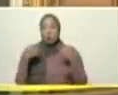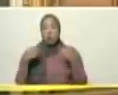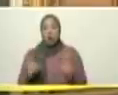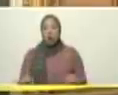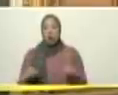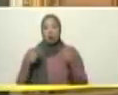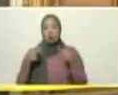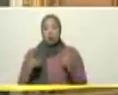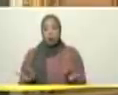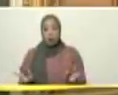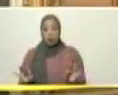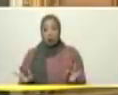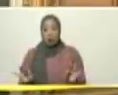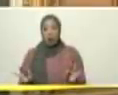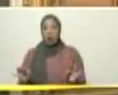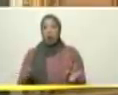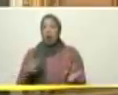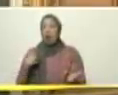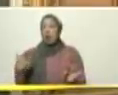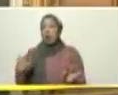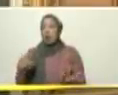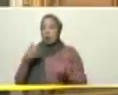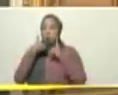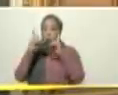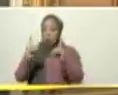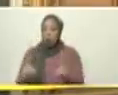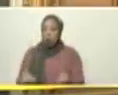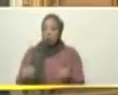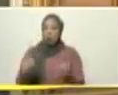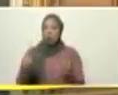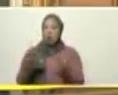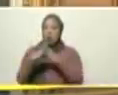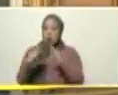hegemones, para la lucha